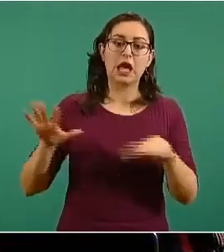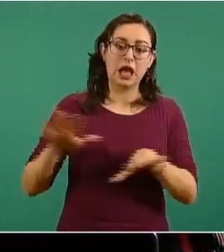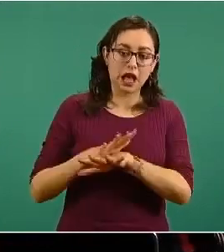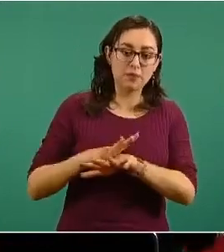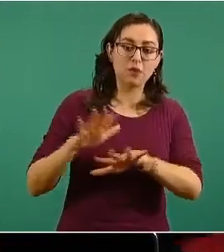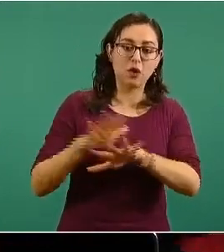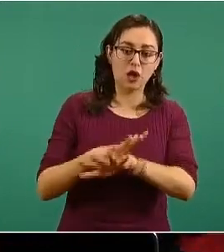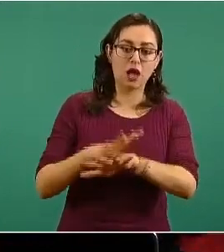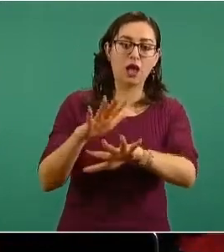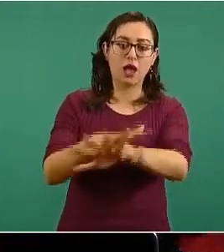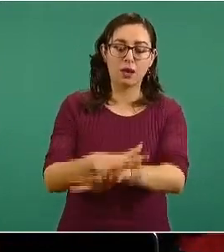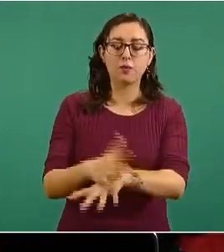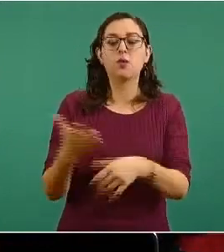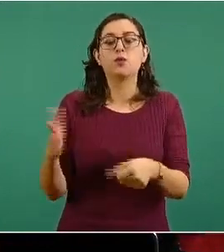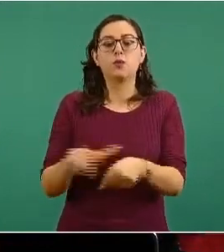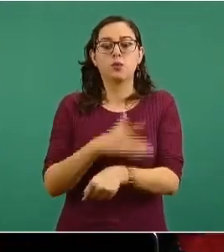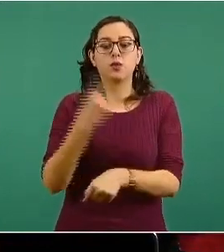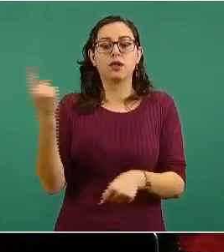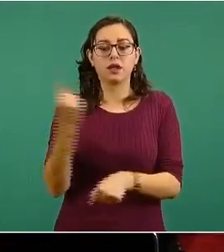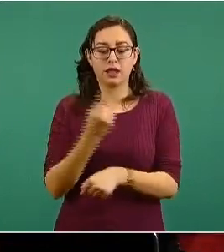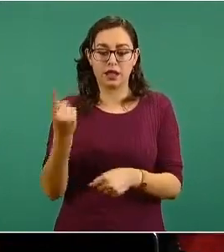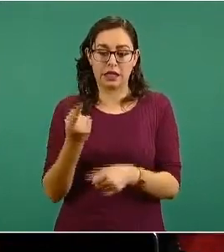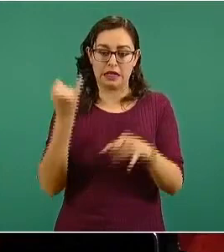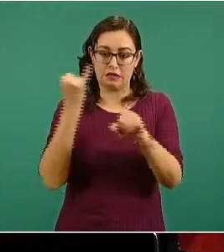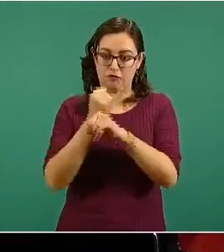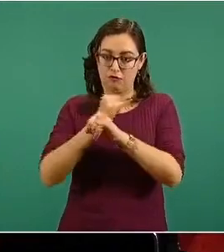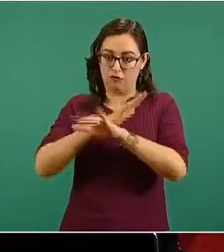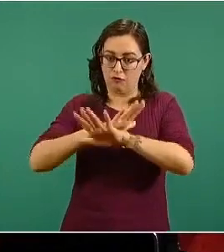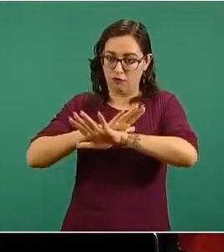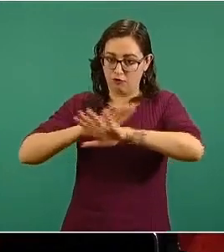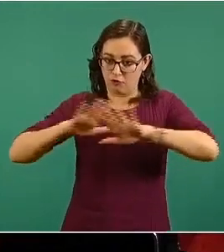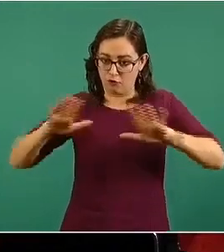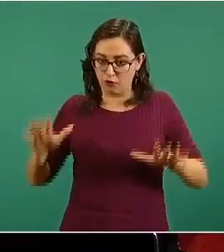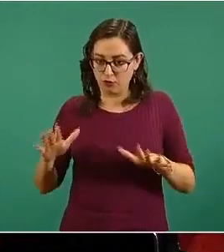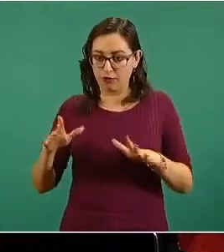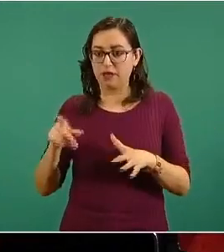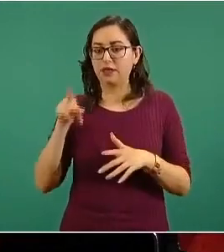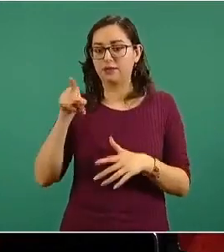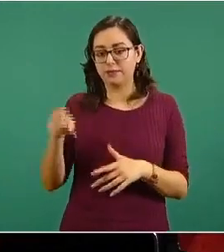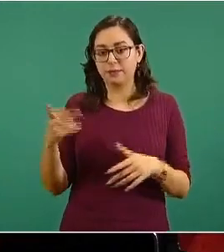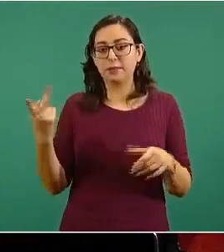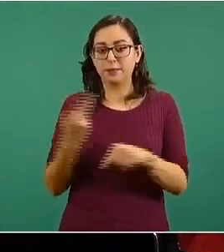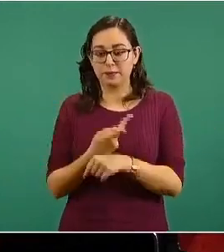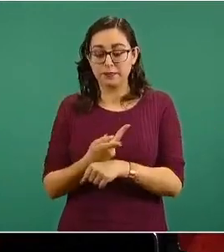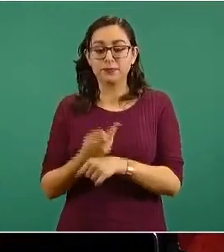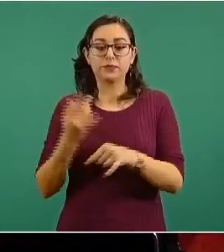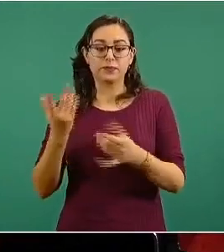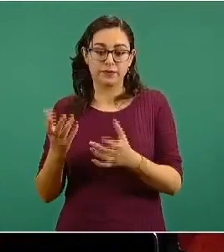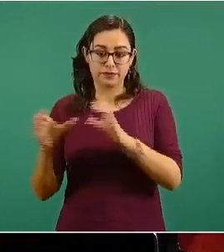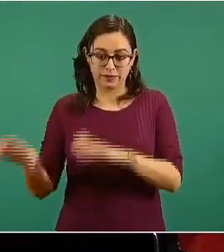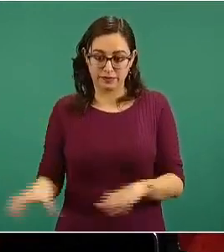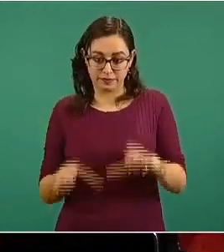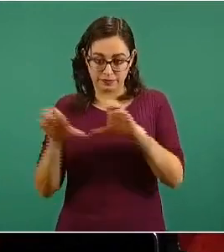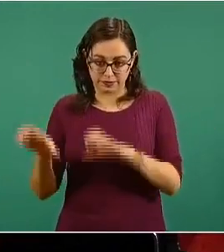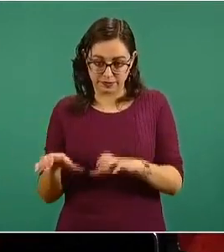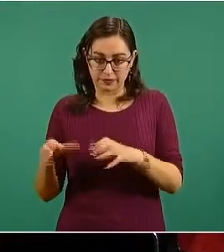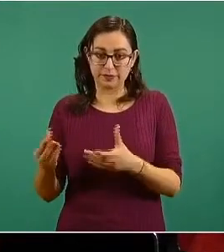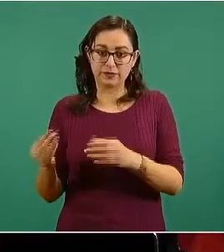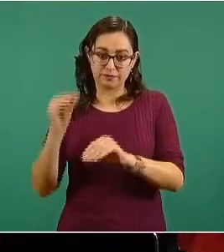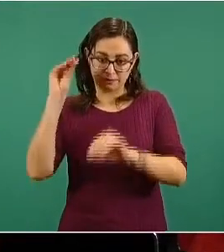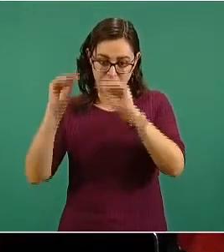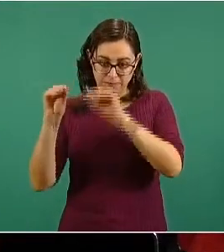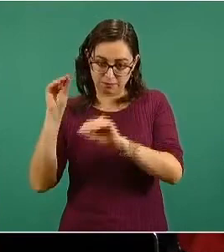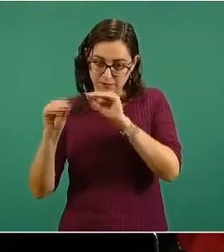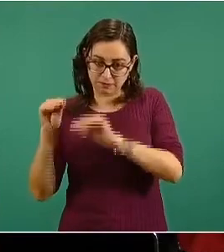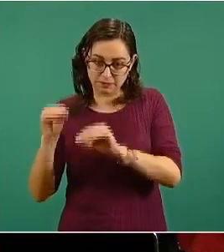curvas epidémicas, los informes proceden, por un lado, de la plataforma informática específicamente diseñada